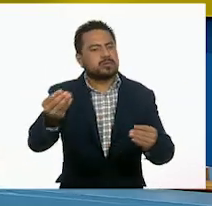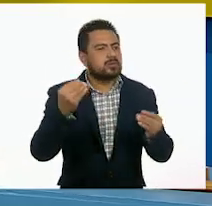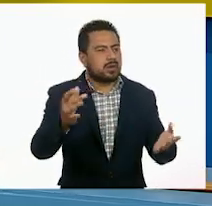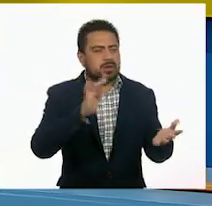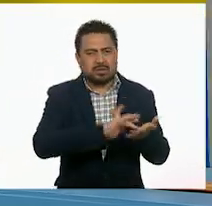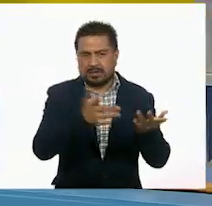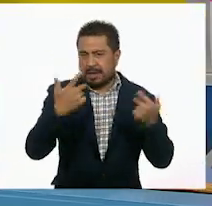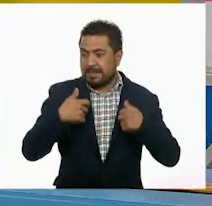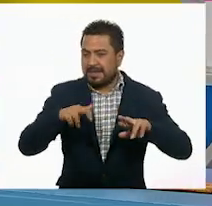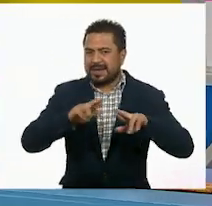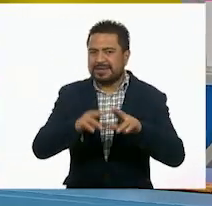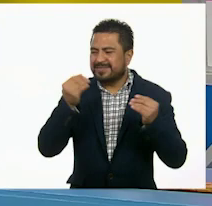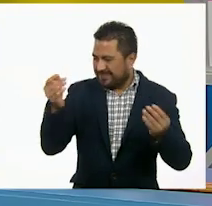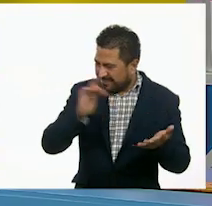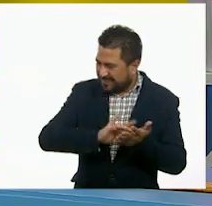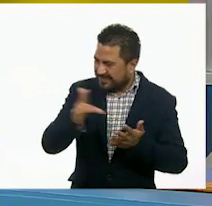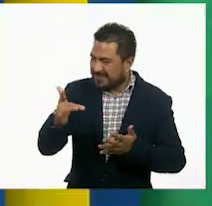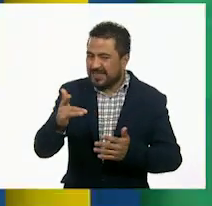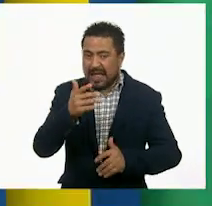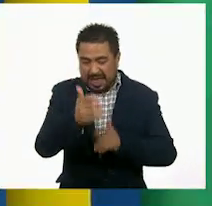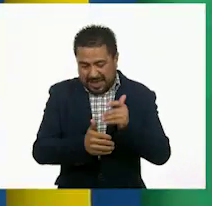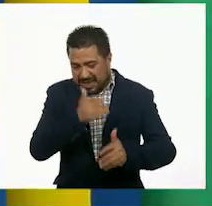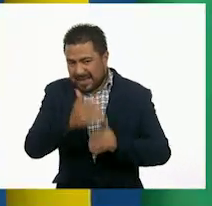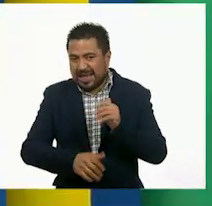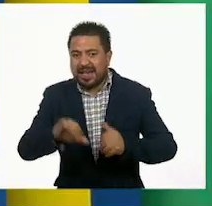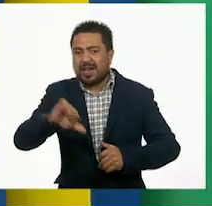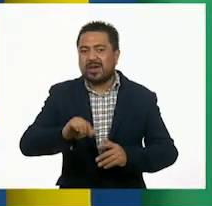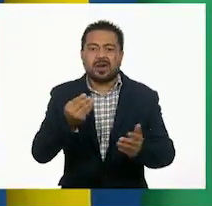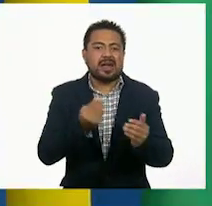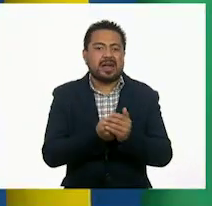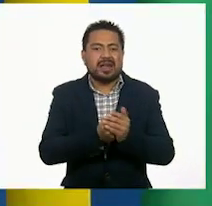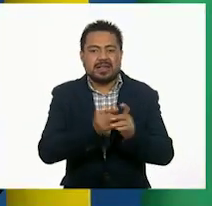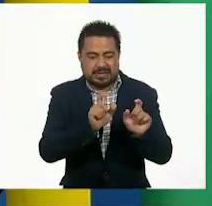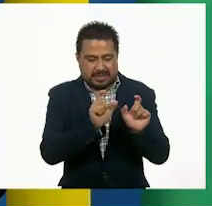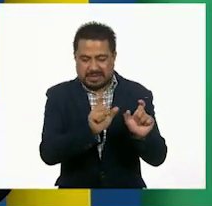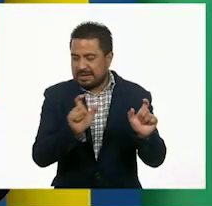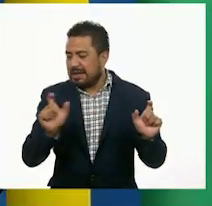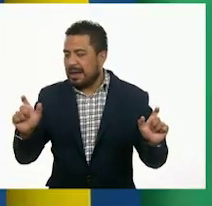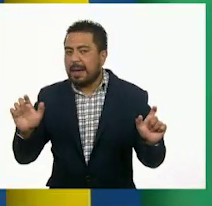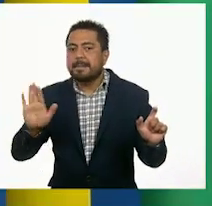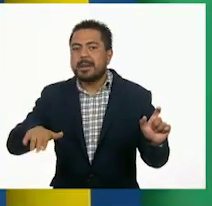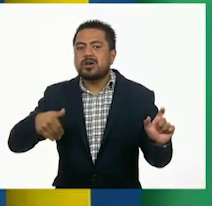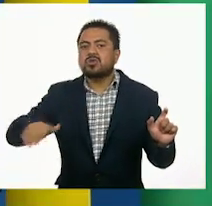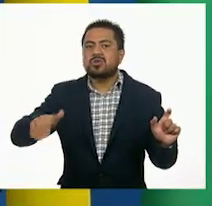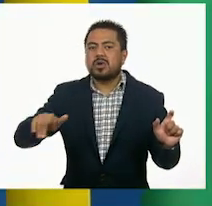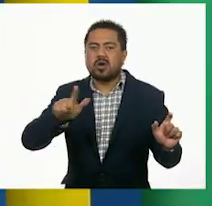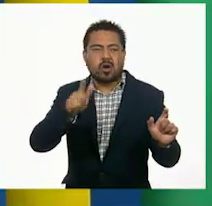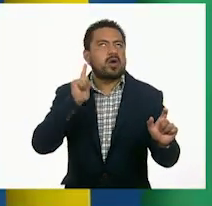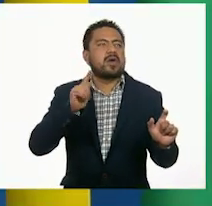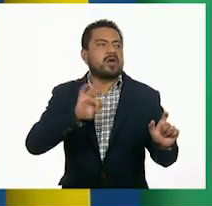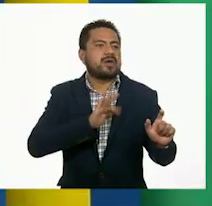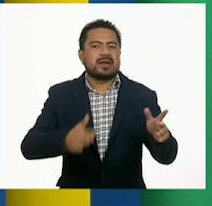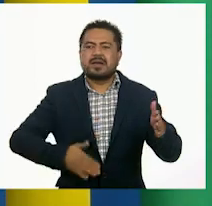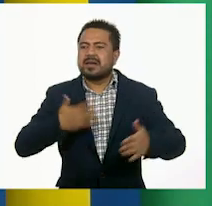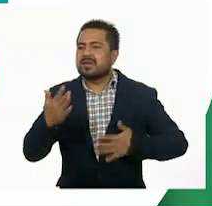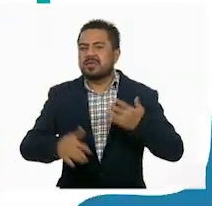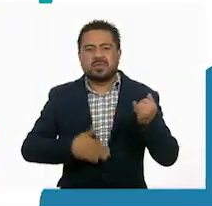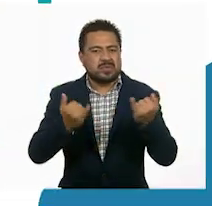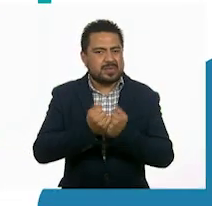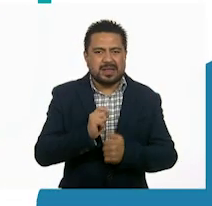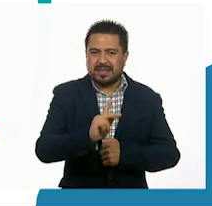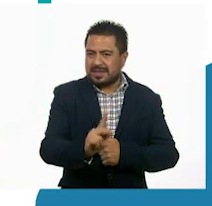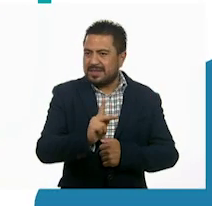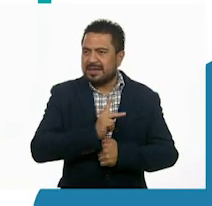gracias, maestro Gavino. Muchas gracias. Hemos terminado con escalas y más escalas. Espero que lo hayan disfrutado tanto como